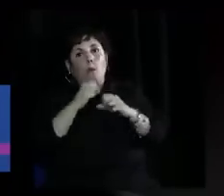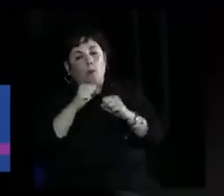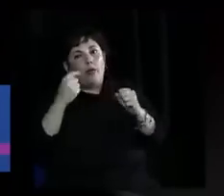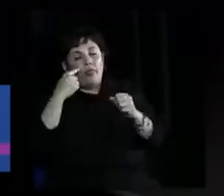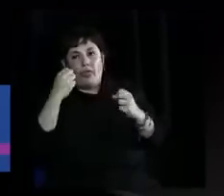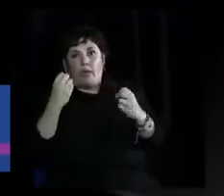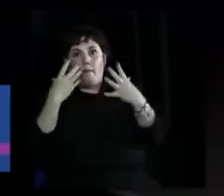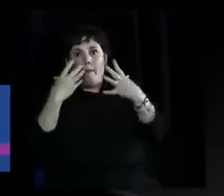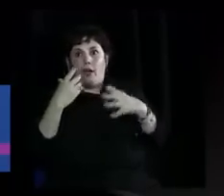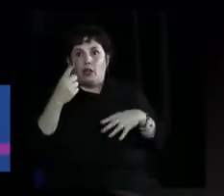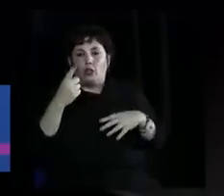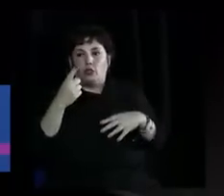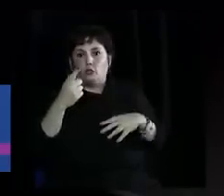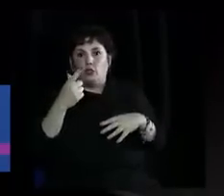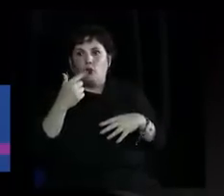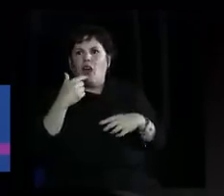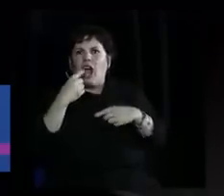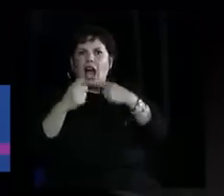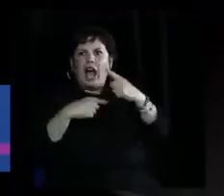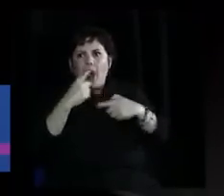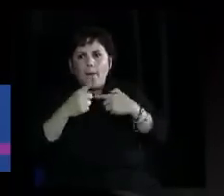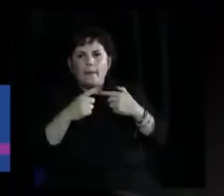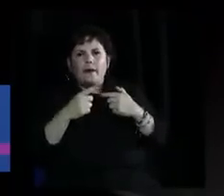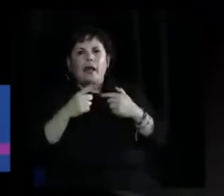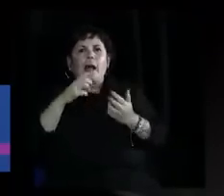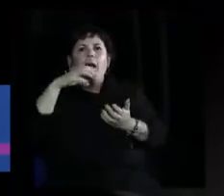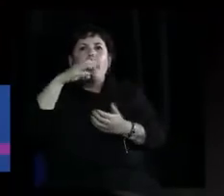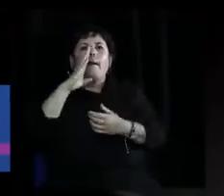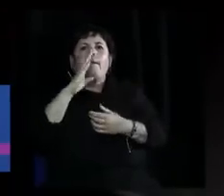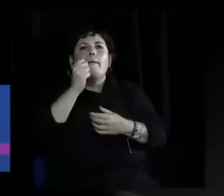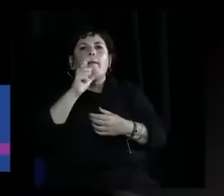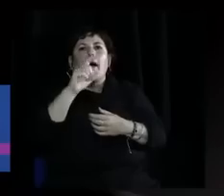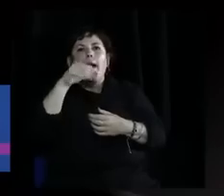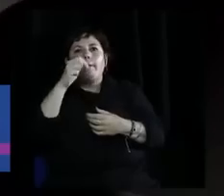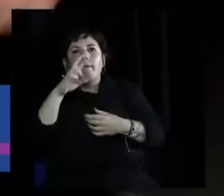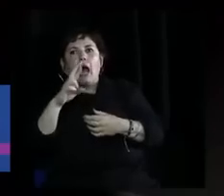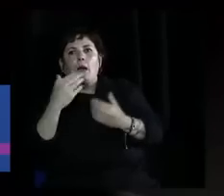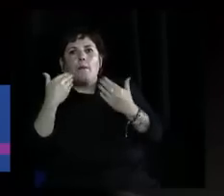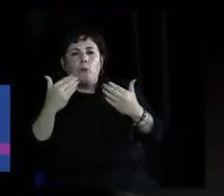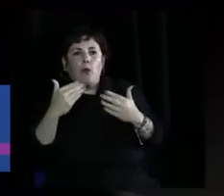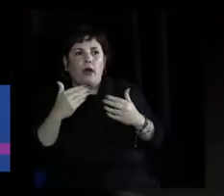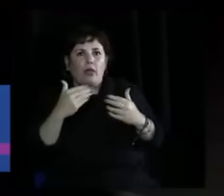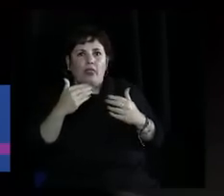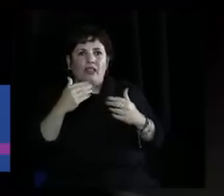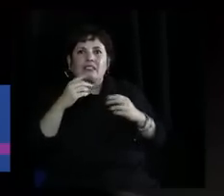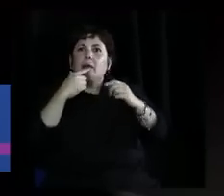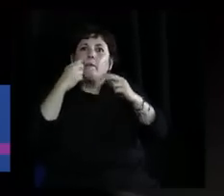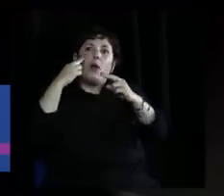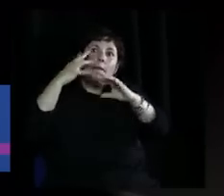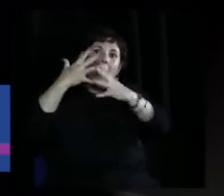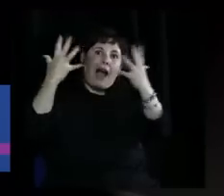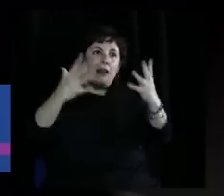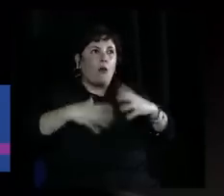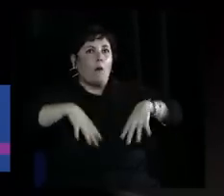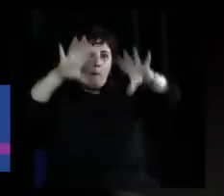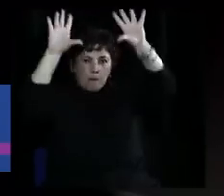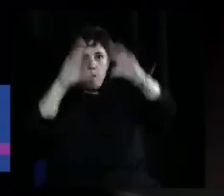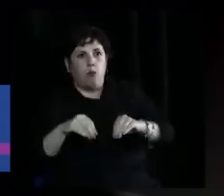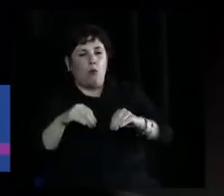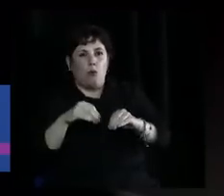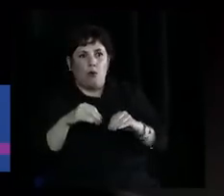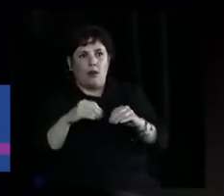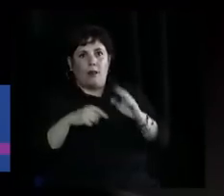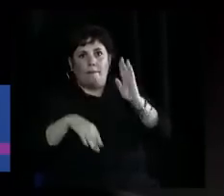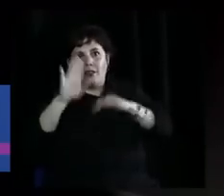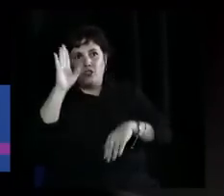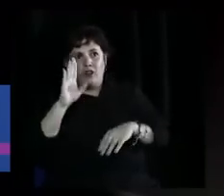altísimo, que se habla incluso, por ejemplo, la estación de Palmar, que podría dejar afuera a dos tercios del Uruguay, sin energía. Estamos hablando